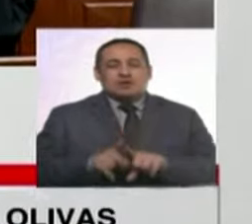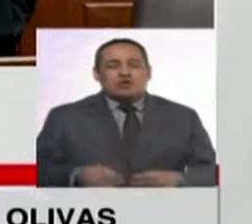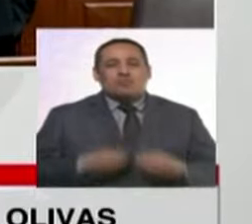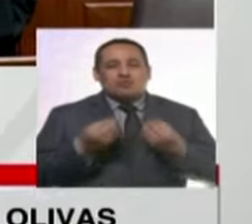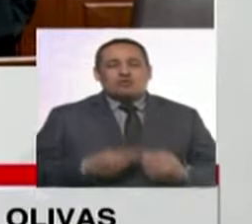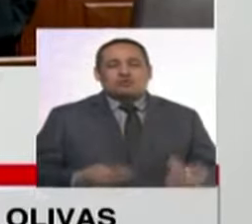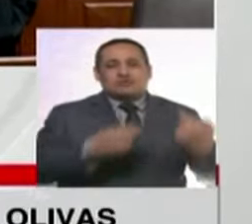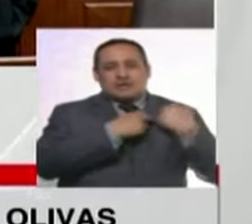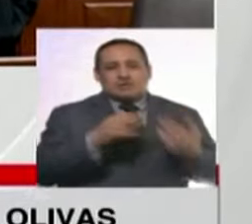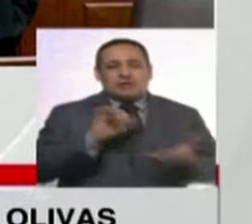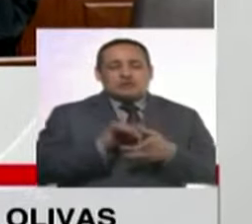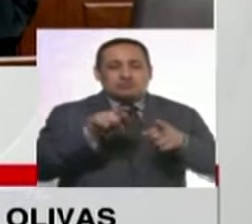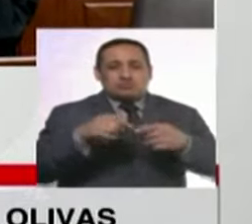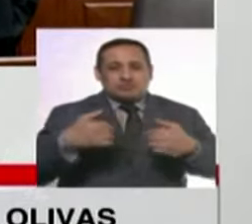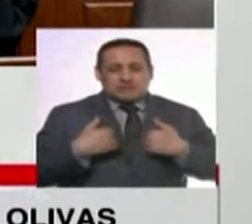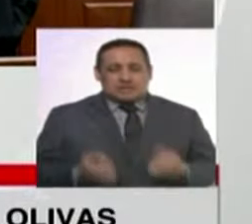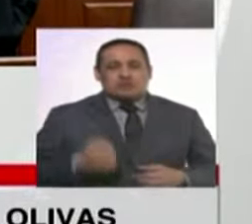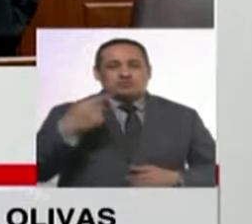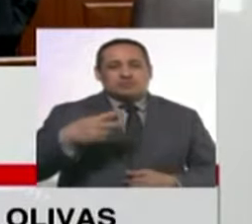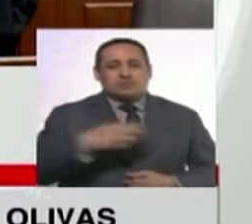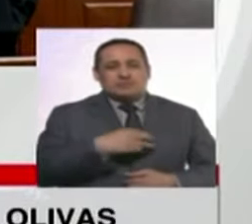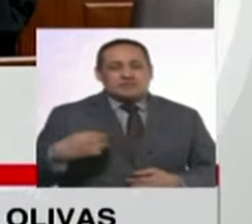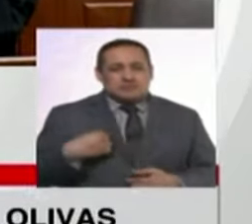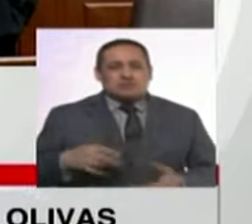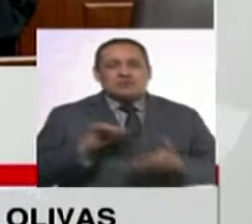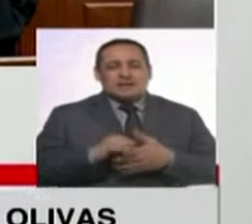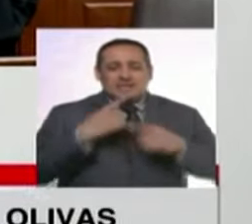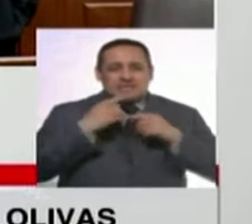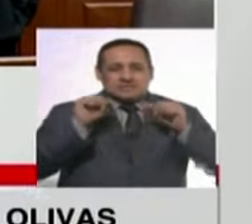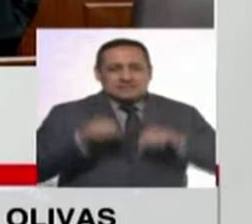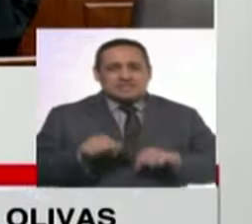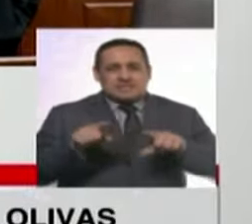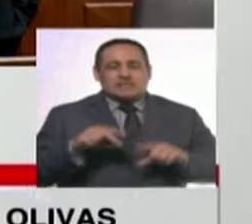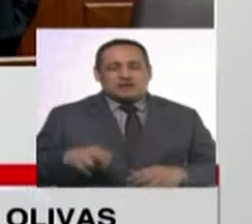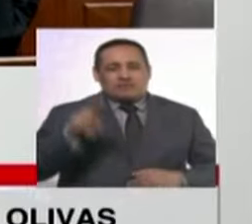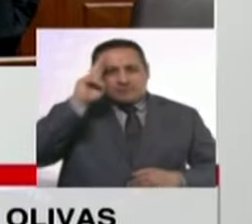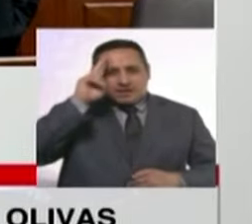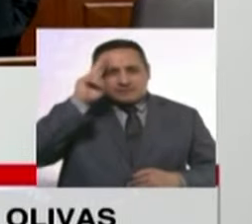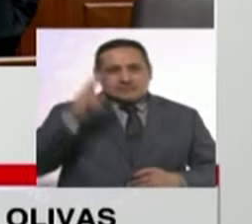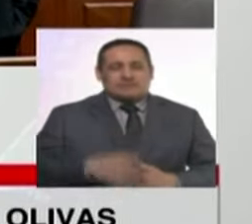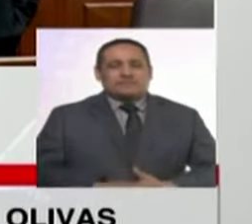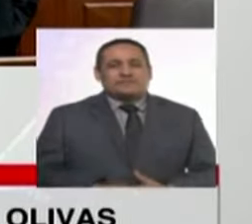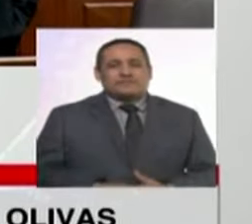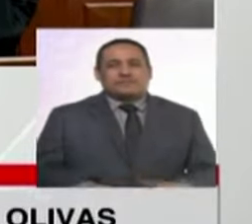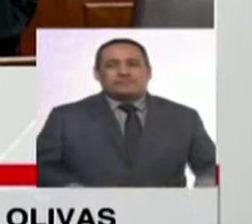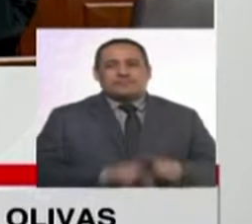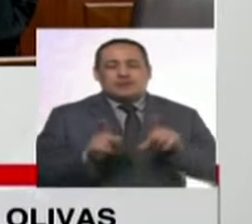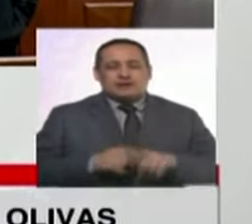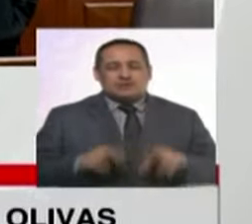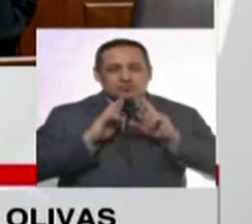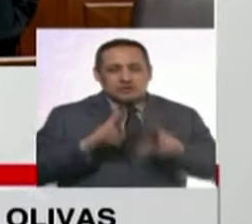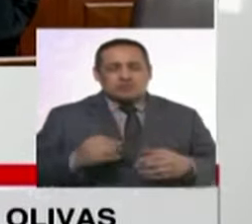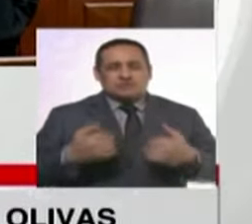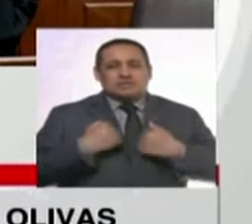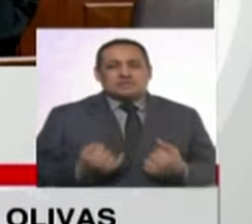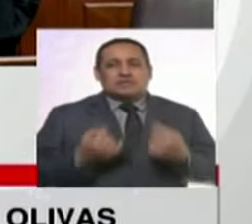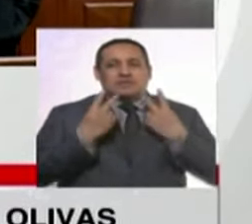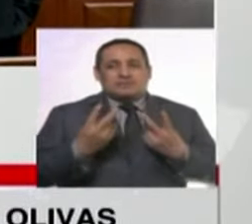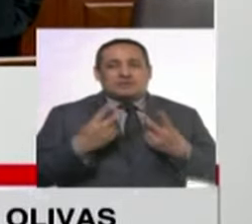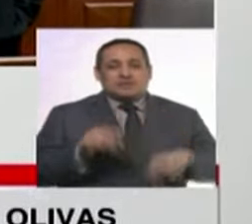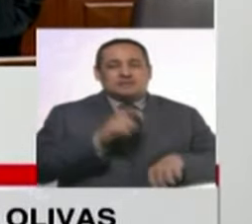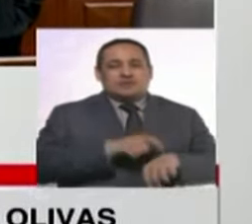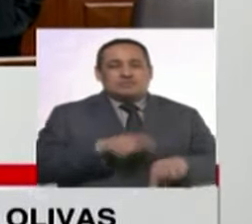cargos que usted ostenta o suficis ministros que si son de confianza los resultados se tienen que dar en